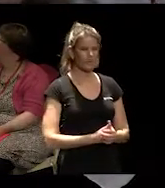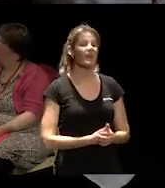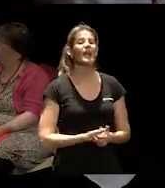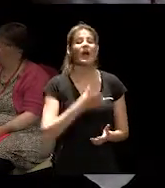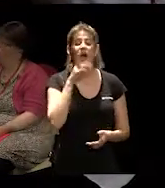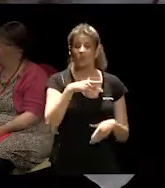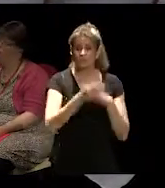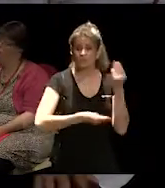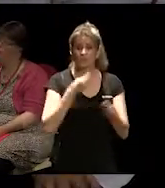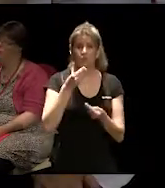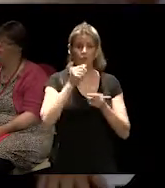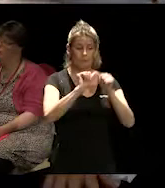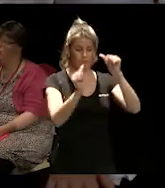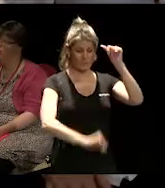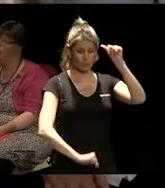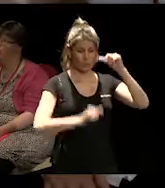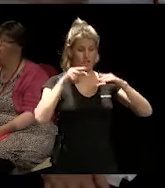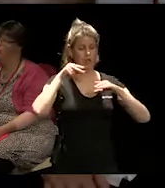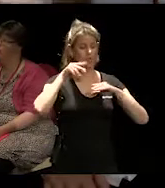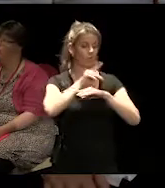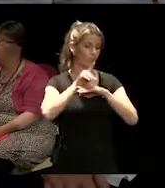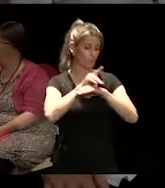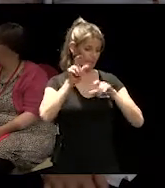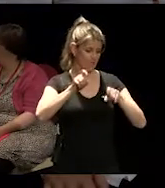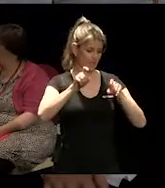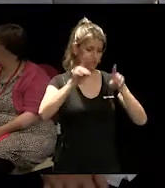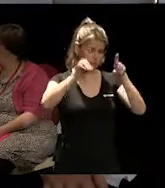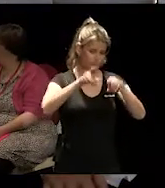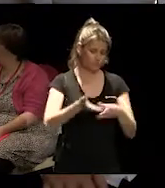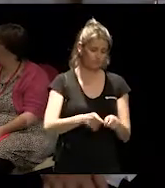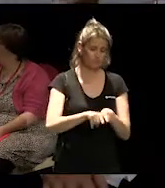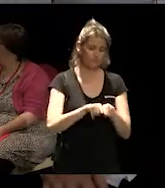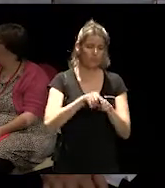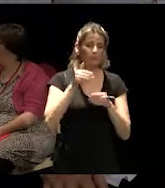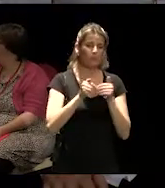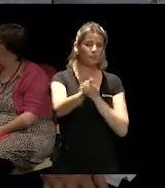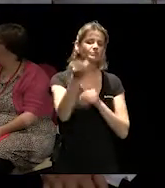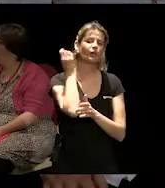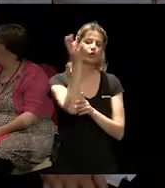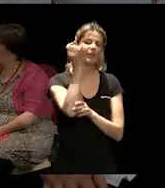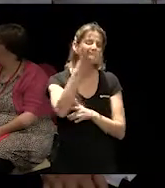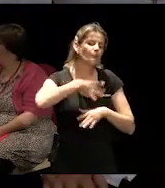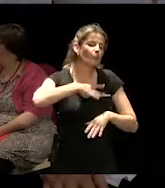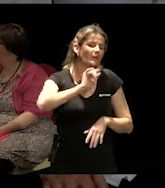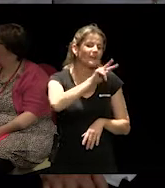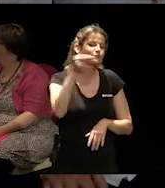Estamos haciendo una película documental y en la próxima sesión de las próximas jornadas os presentaremos igual algunos resultados más